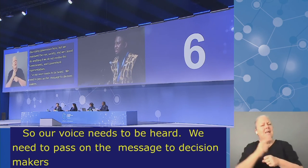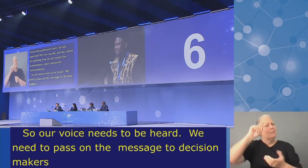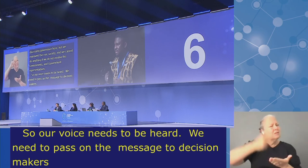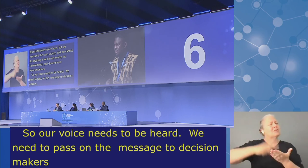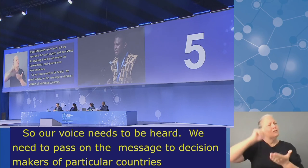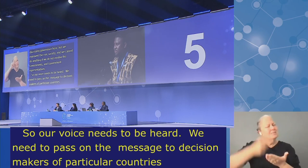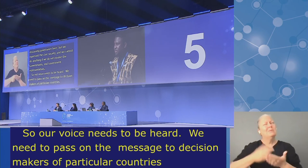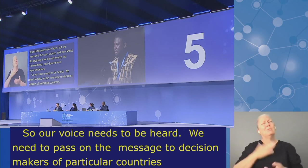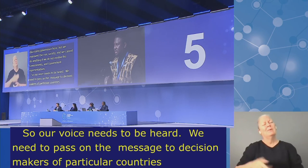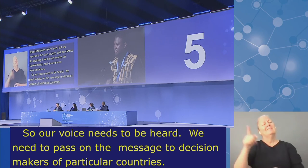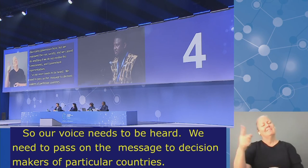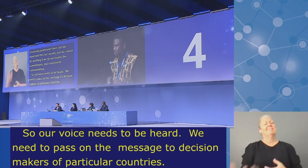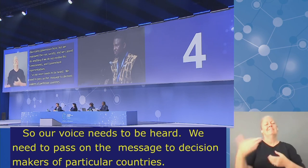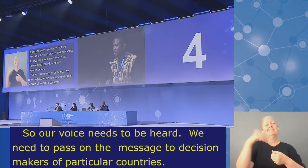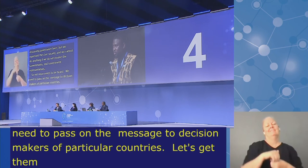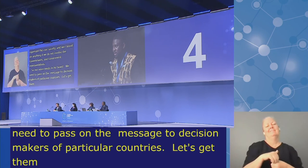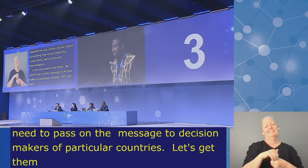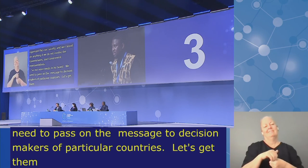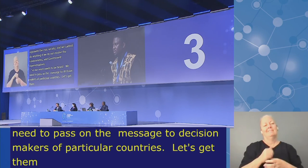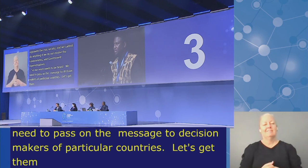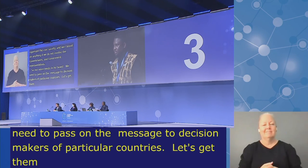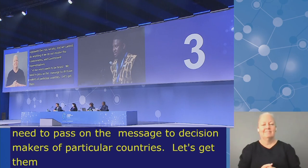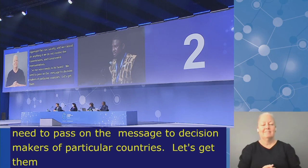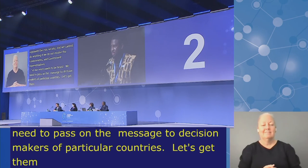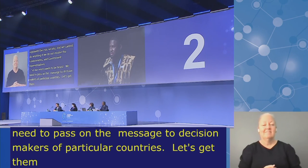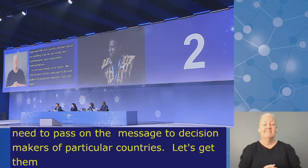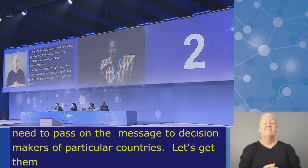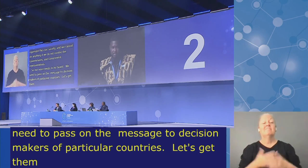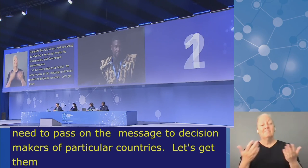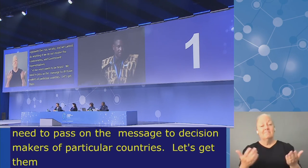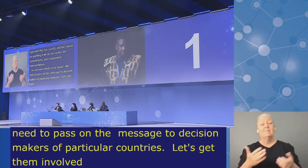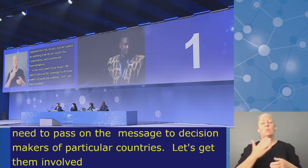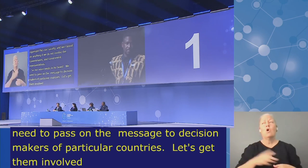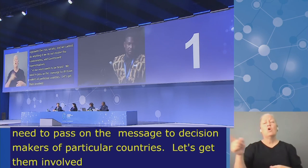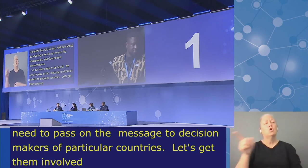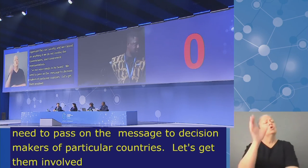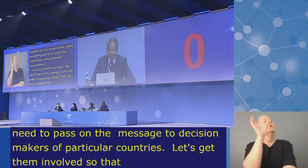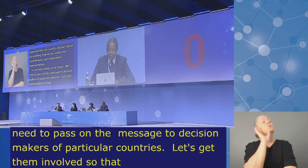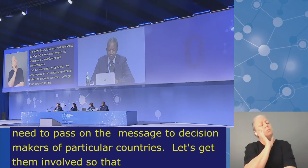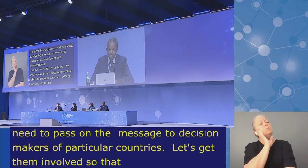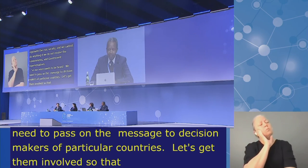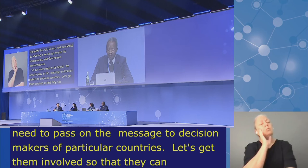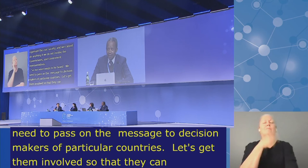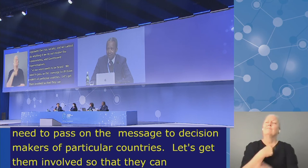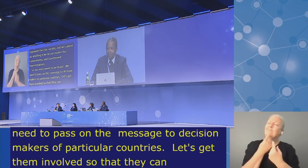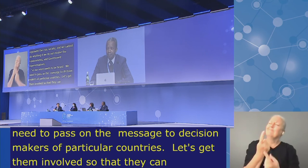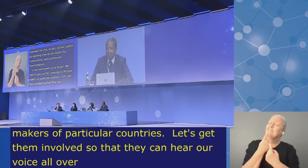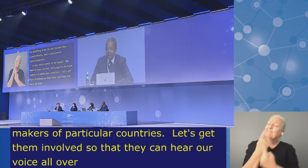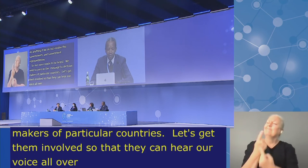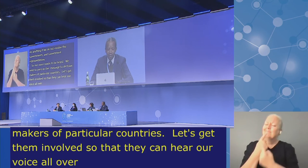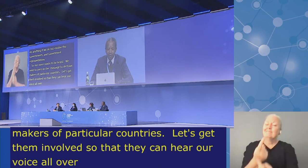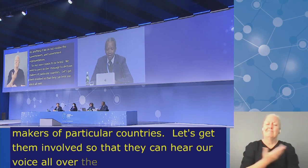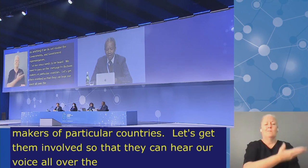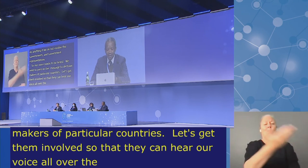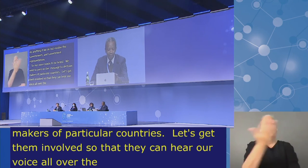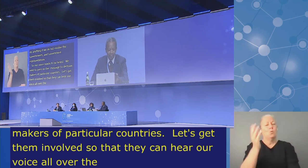estas conclusiones. Tenemos que hacer lo posible para que esta información llegue a las debidas personas para poder